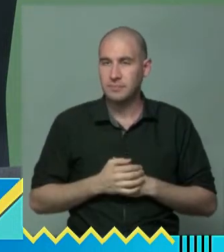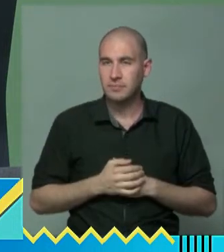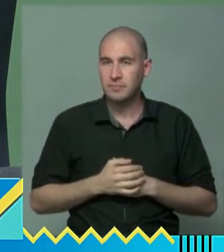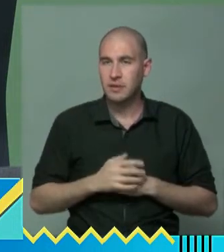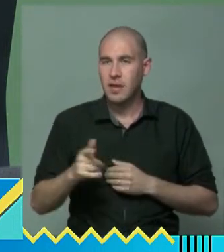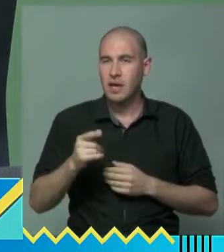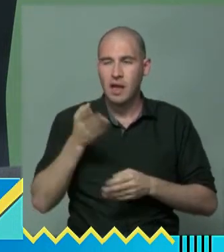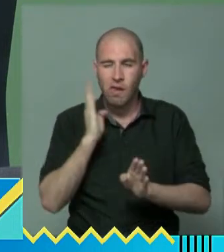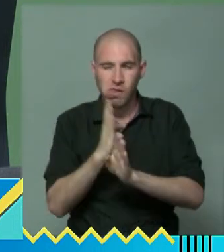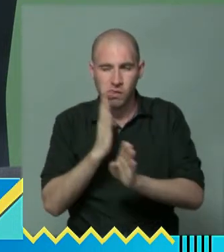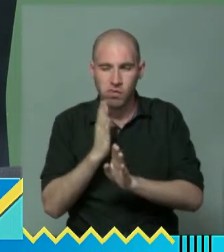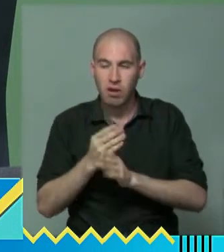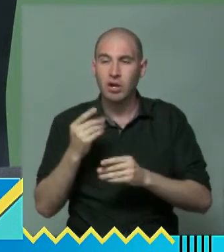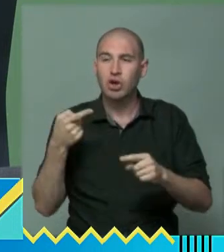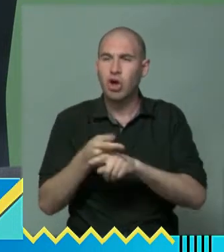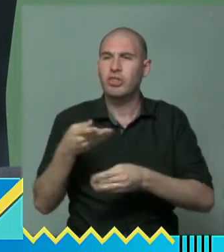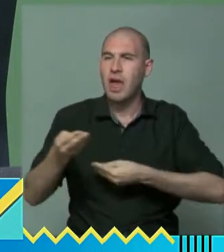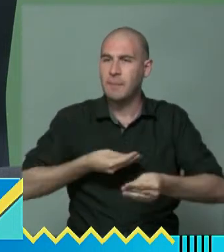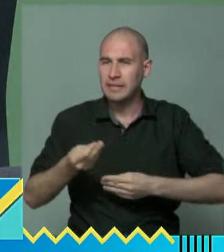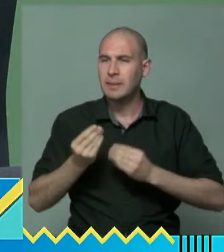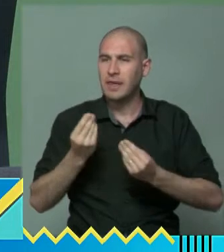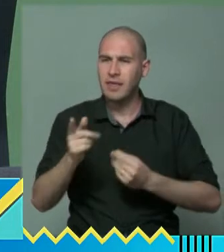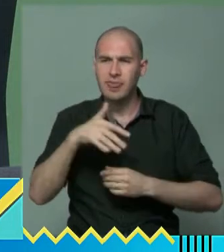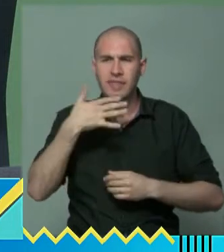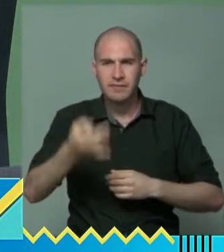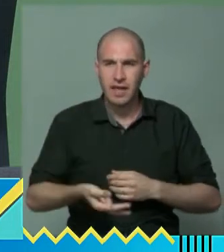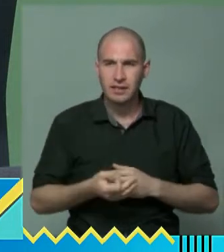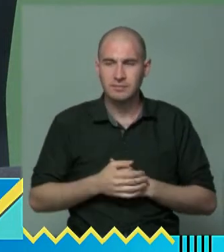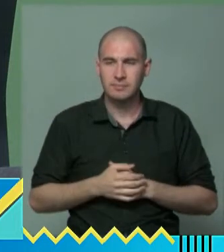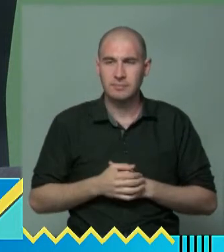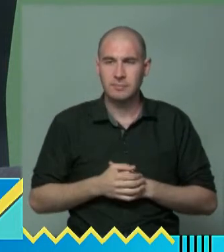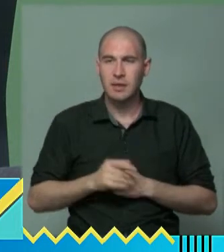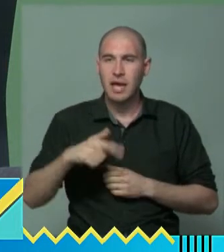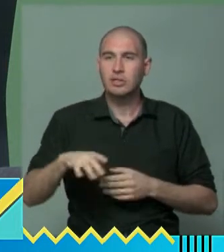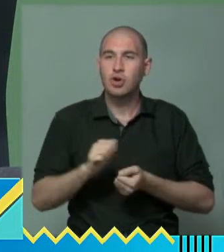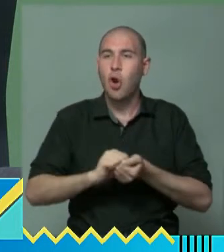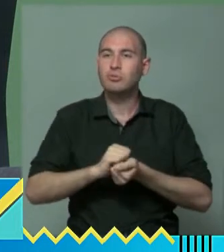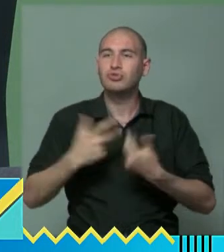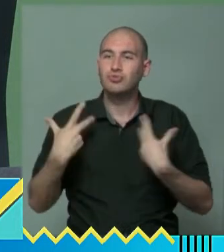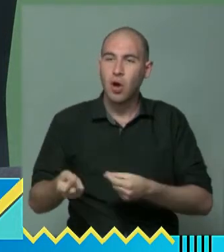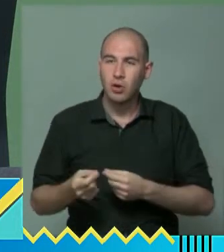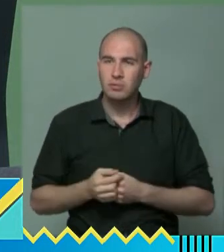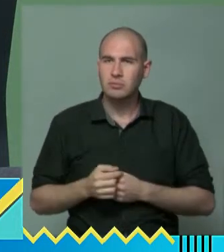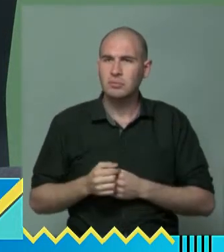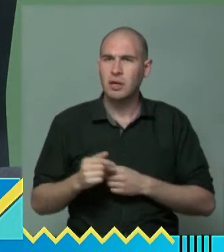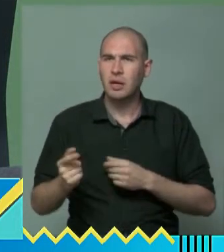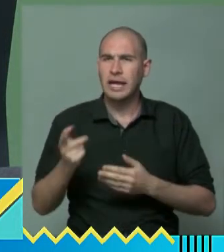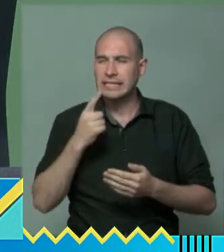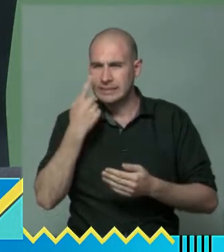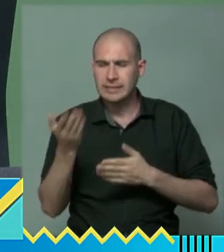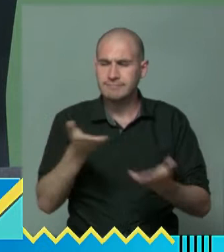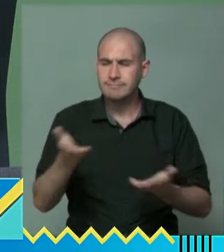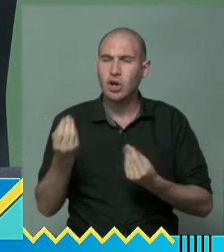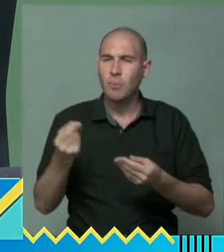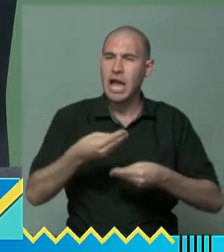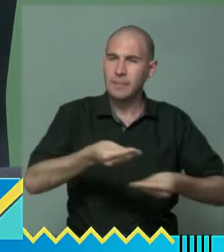cierta persecución, si se quiere, con las empresas para que realmente no llegue a haber casos de corrupción. ¿De dónde está más puesto el interés? ¿Del